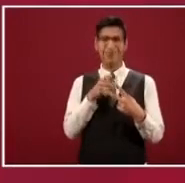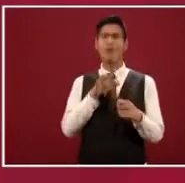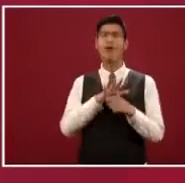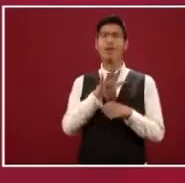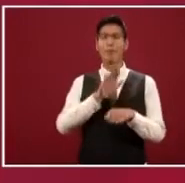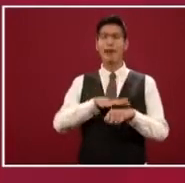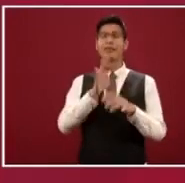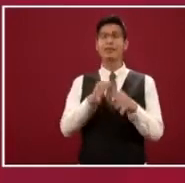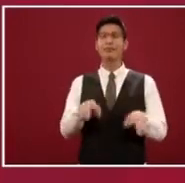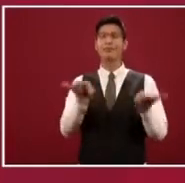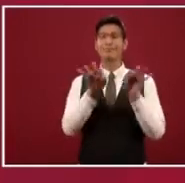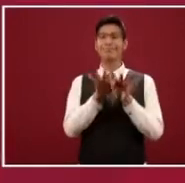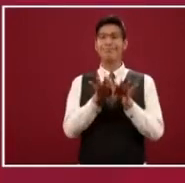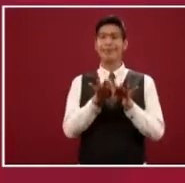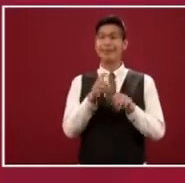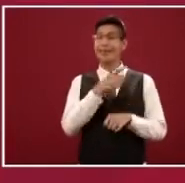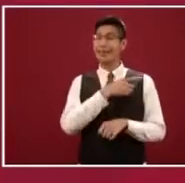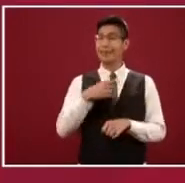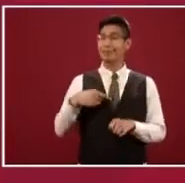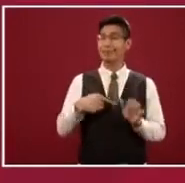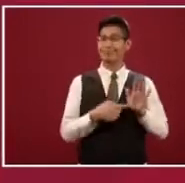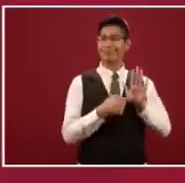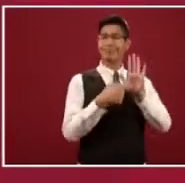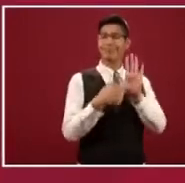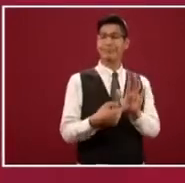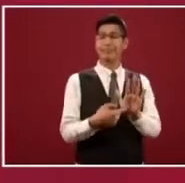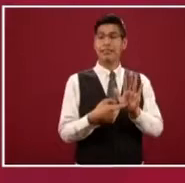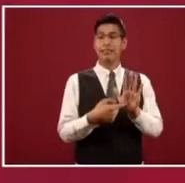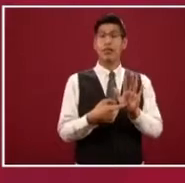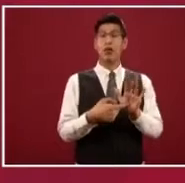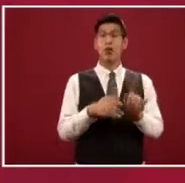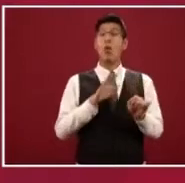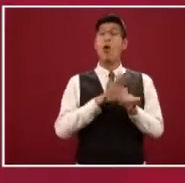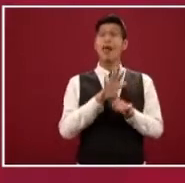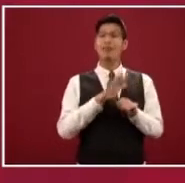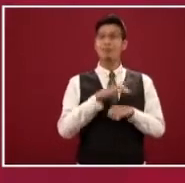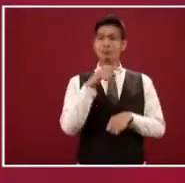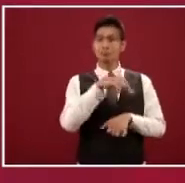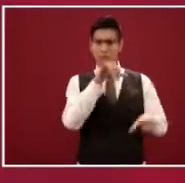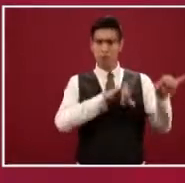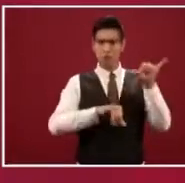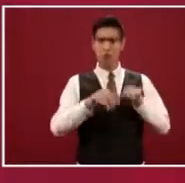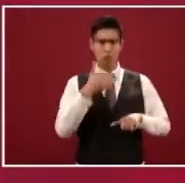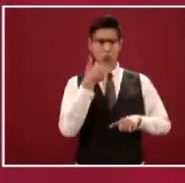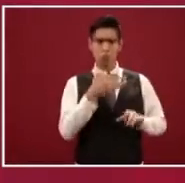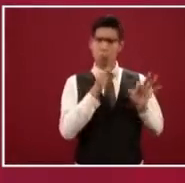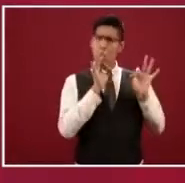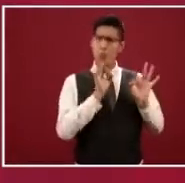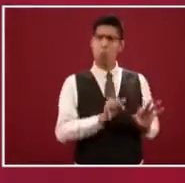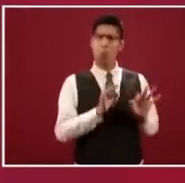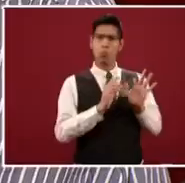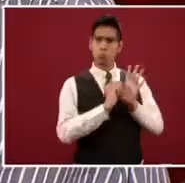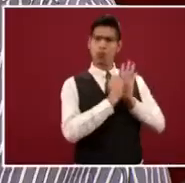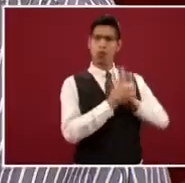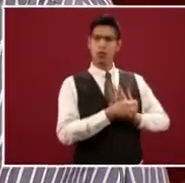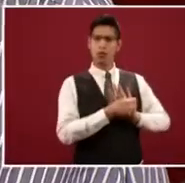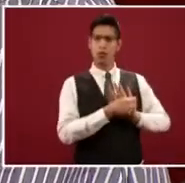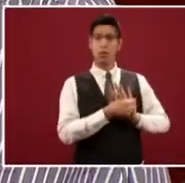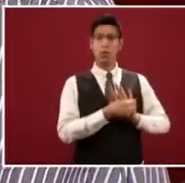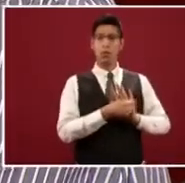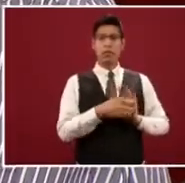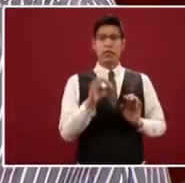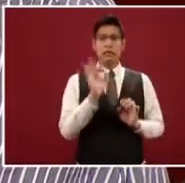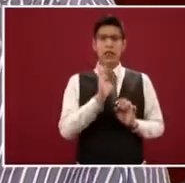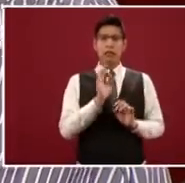es demostrar, acreditar la competencia técnica. Esto quiere decir que todo laboratorio privado o social